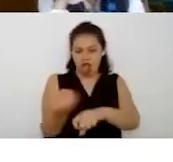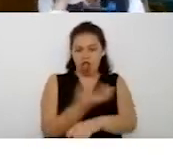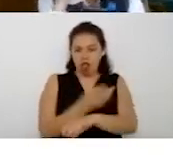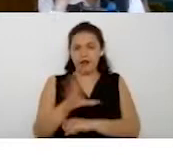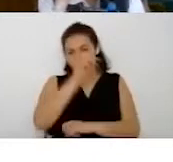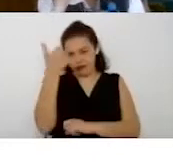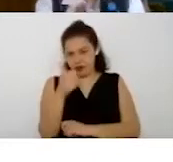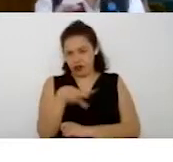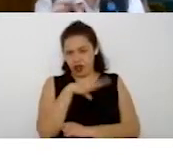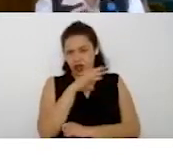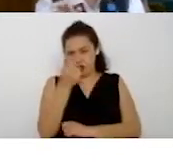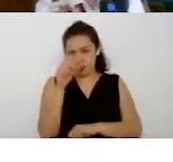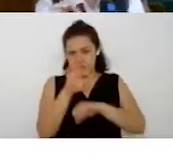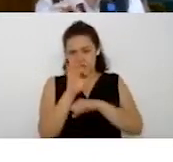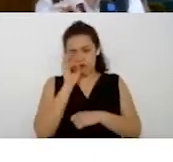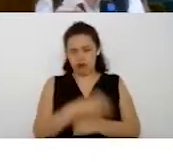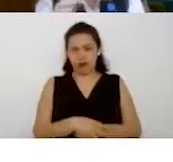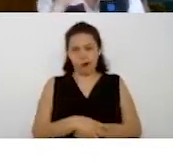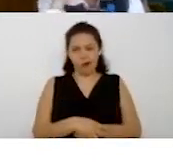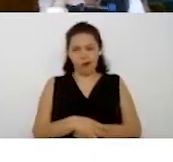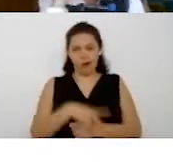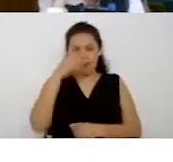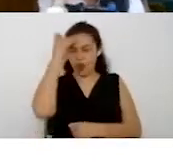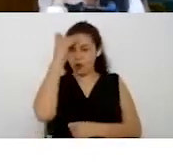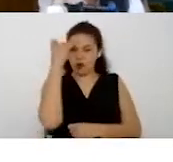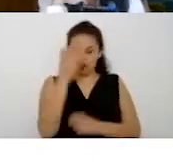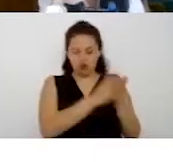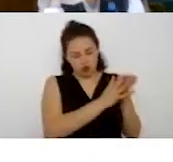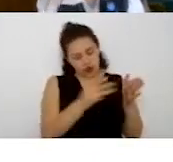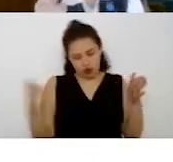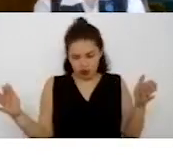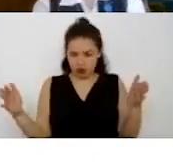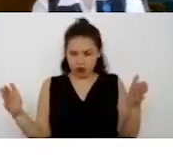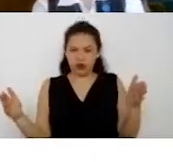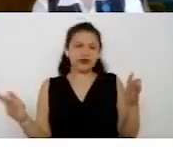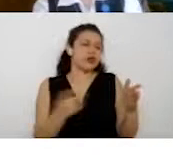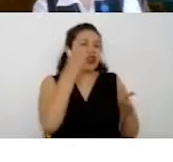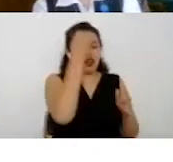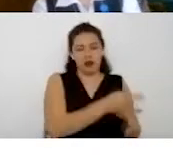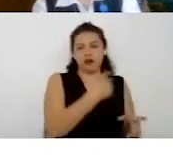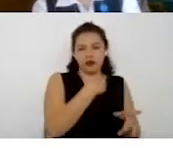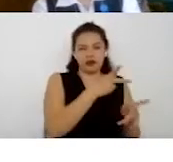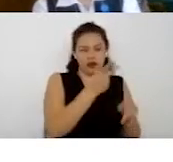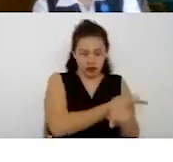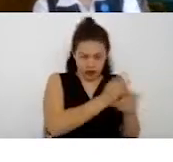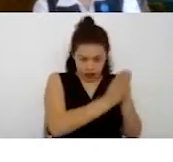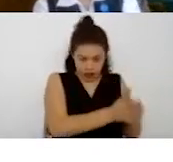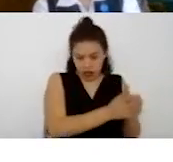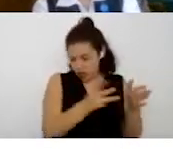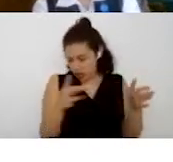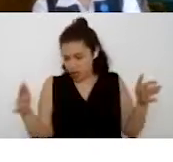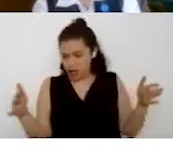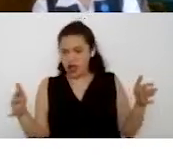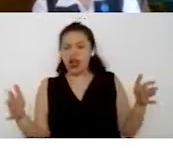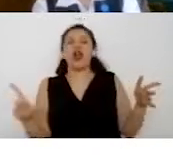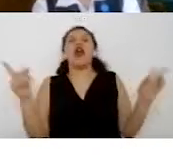punto que debemos tomar en cuenta es el tiempo transcurrido. ¿En cuánto tiempo ha pasado y cuánto volumen de